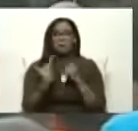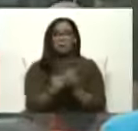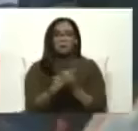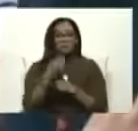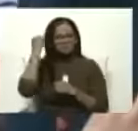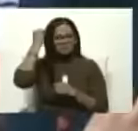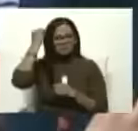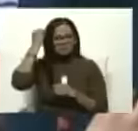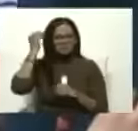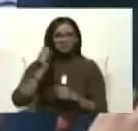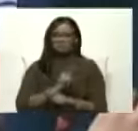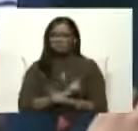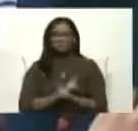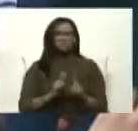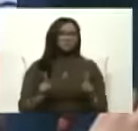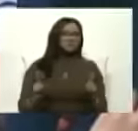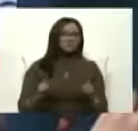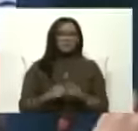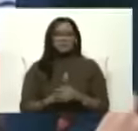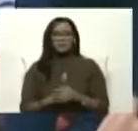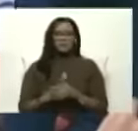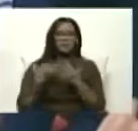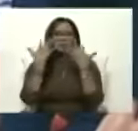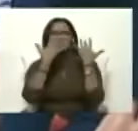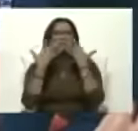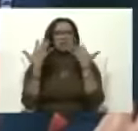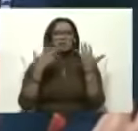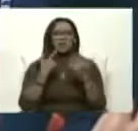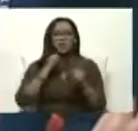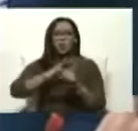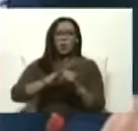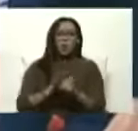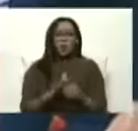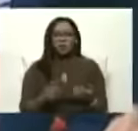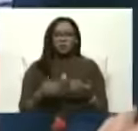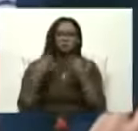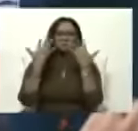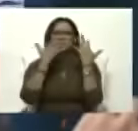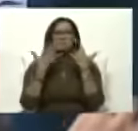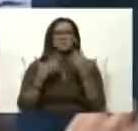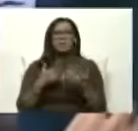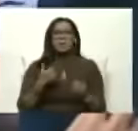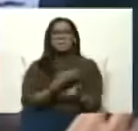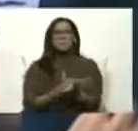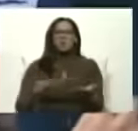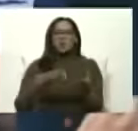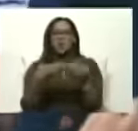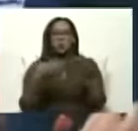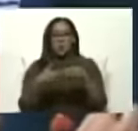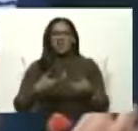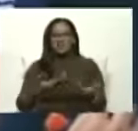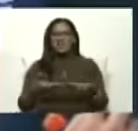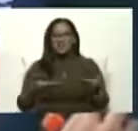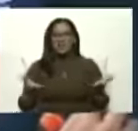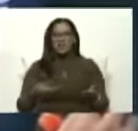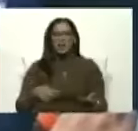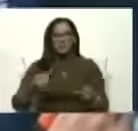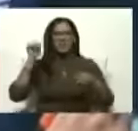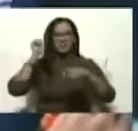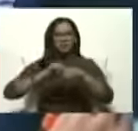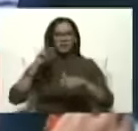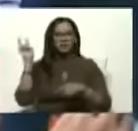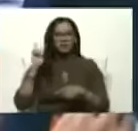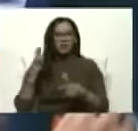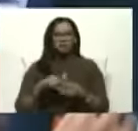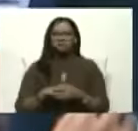gringos, poniéndole las tentaciones que relató Jorge, ofreciéndole millones de dólares para que abandone a